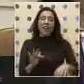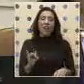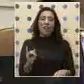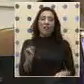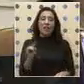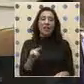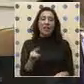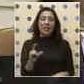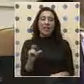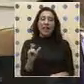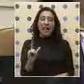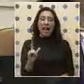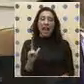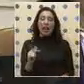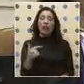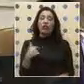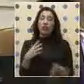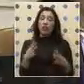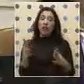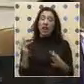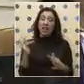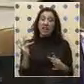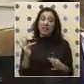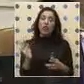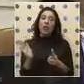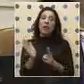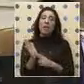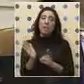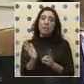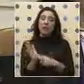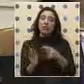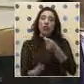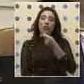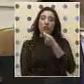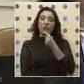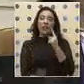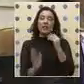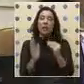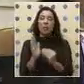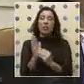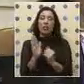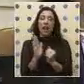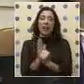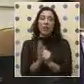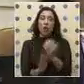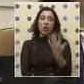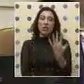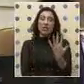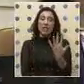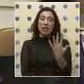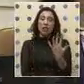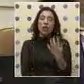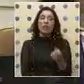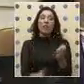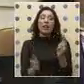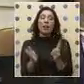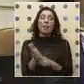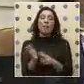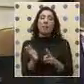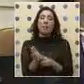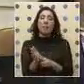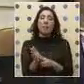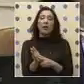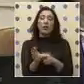En este sentido, celebro el impuesto verde considerado en el artículo 5 de esta reforma que grabará las emisiones de